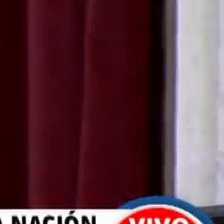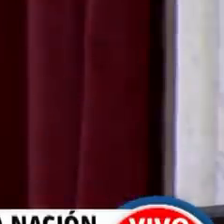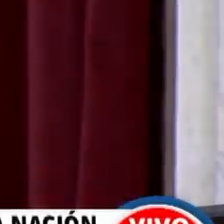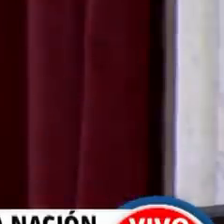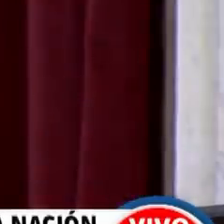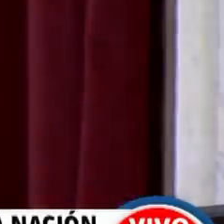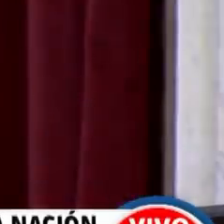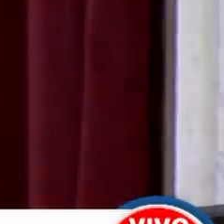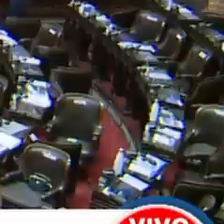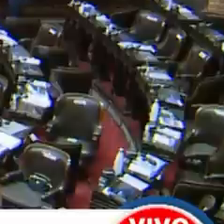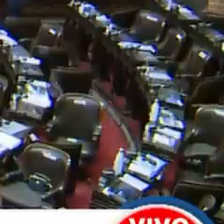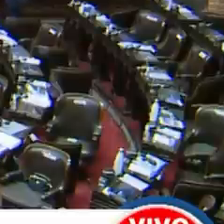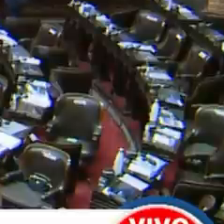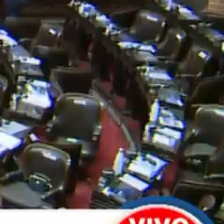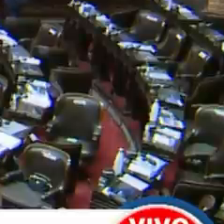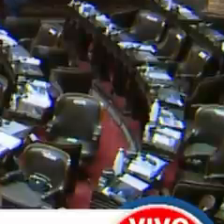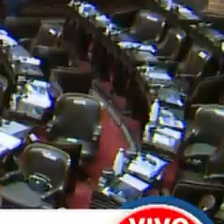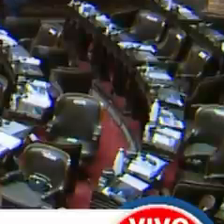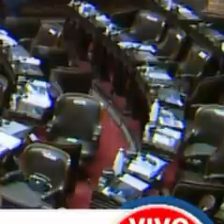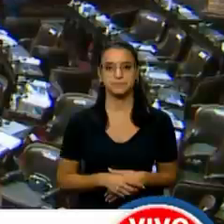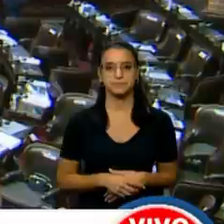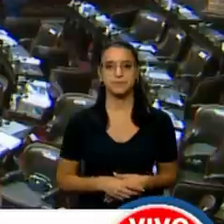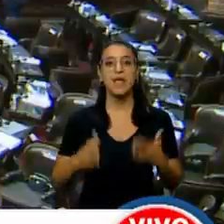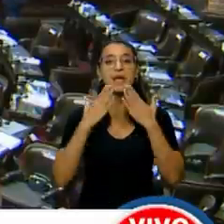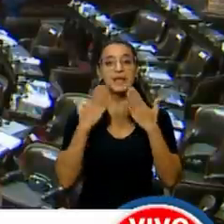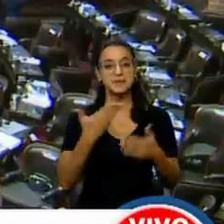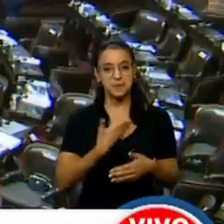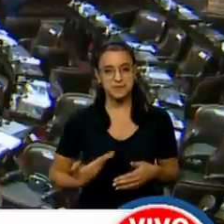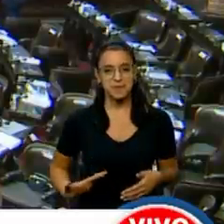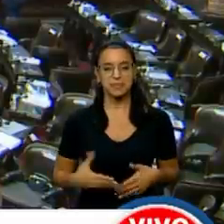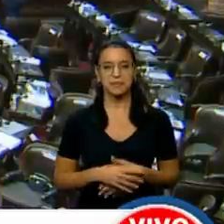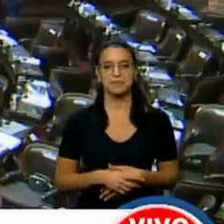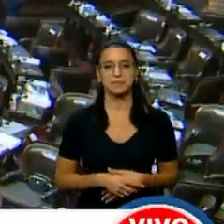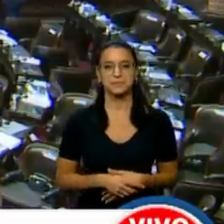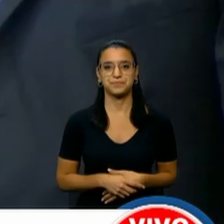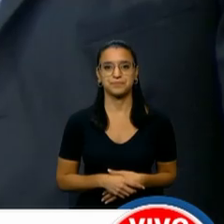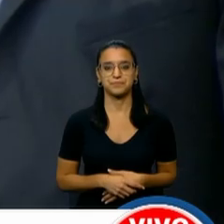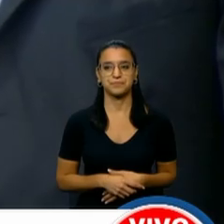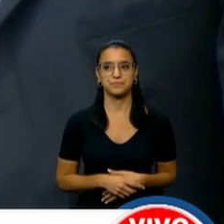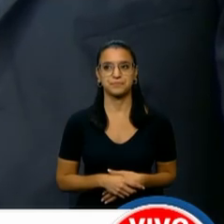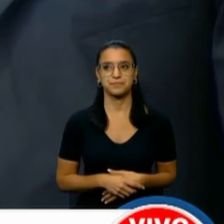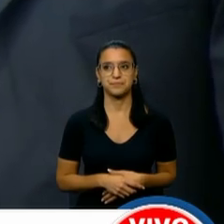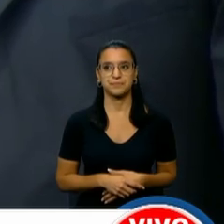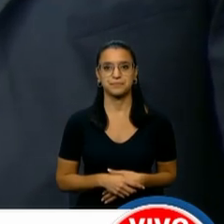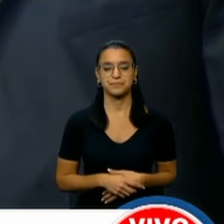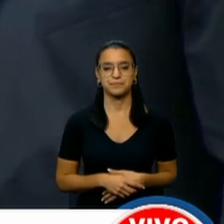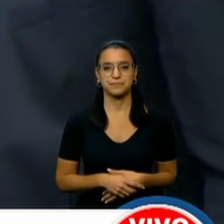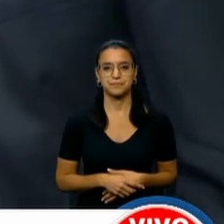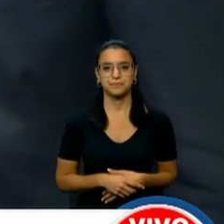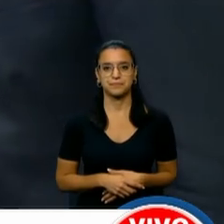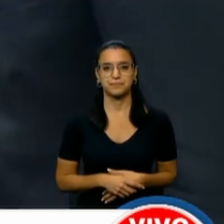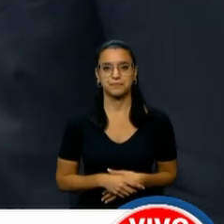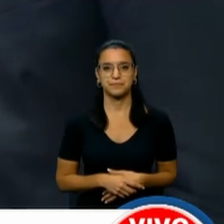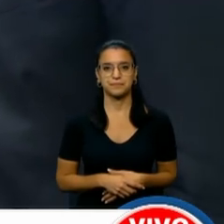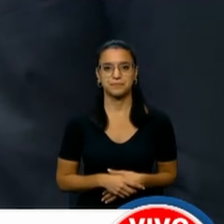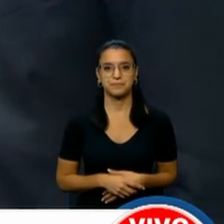baldassi gracias presidente disculpa me